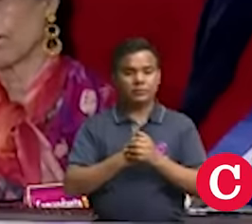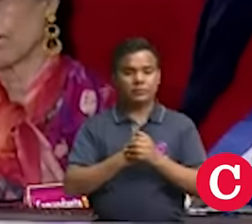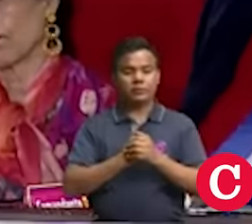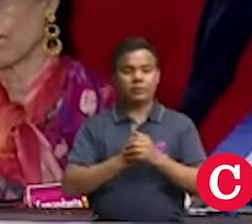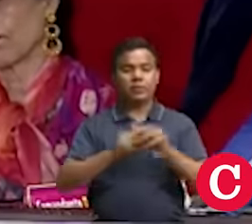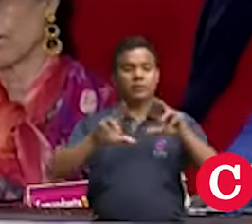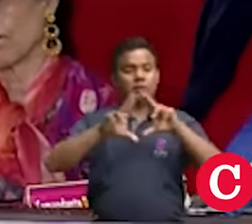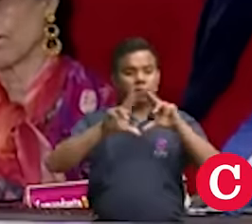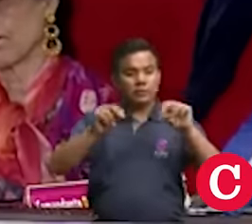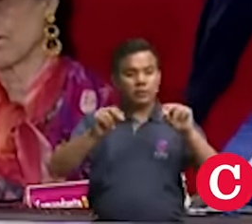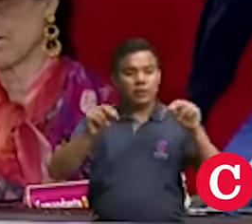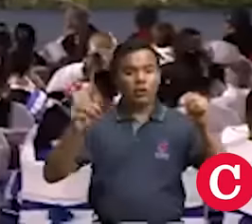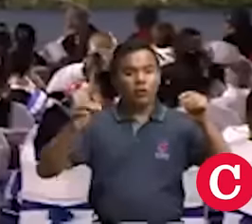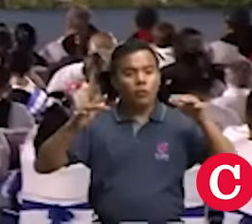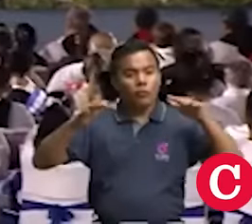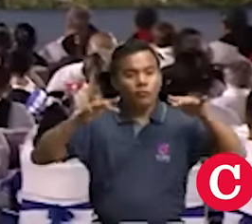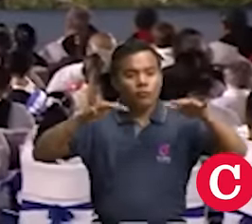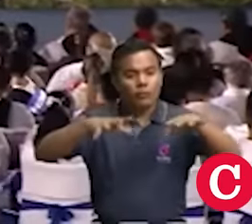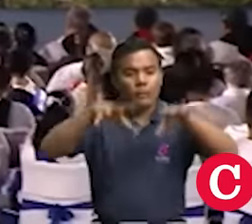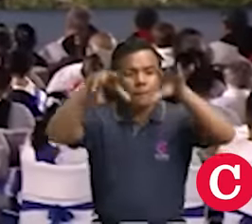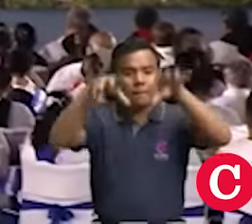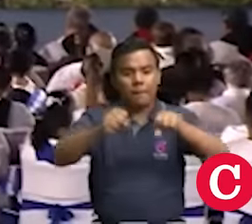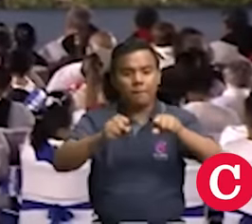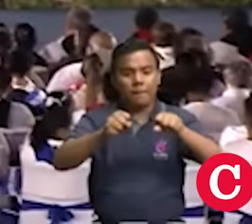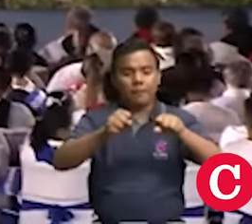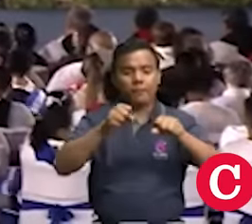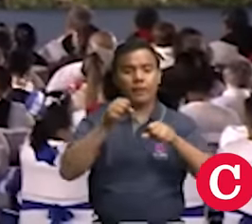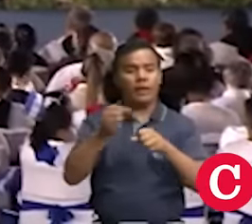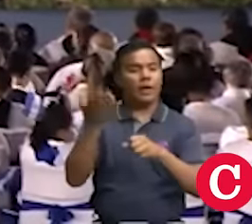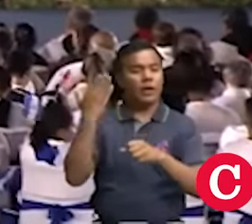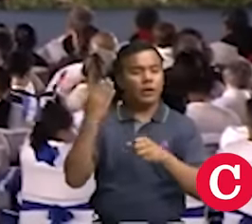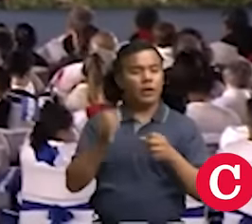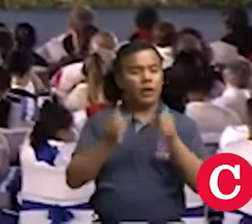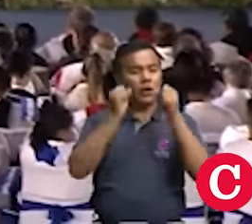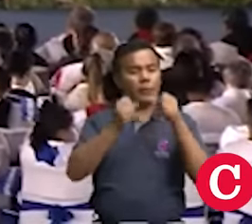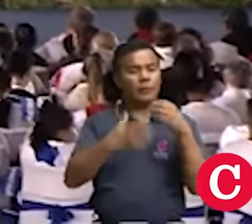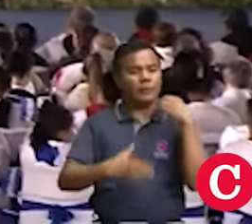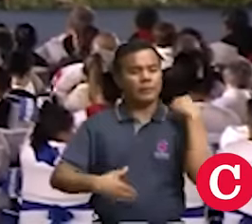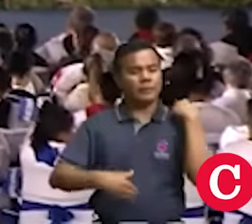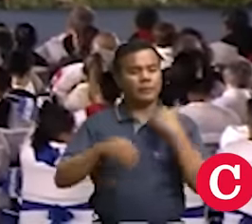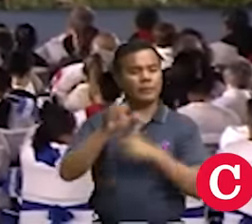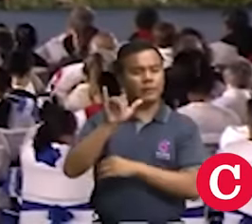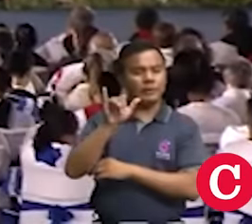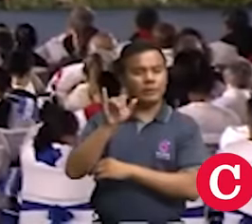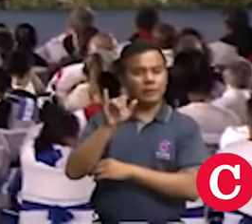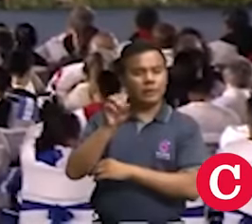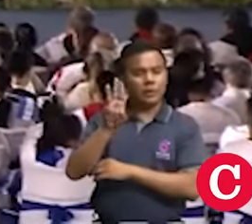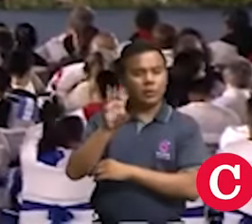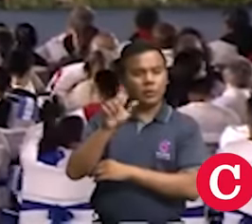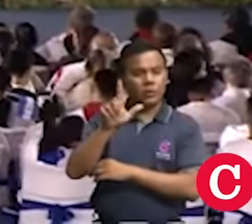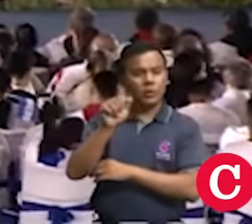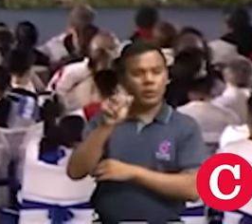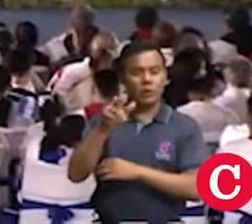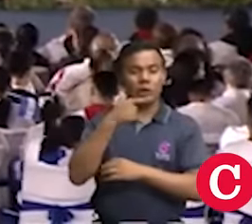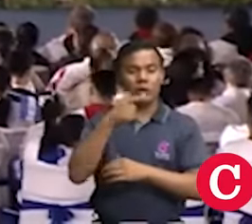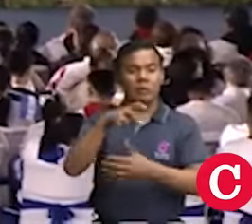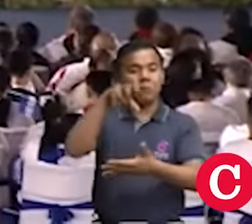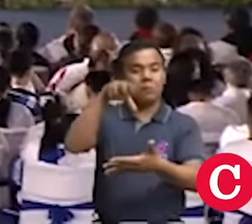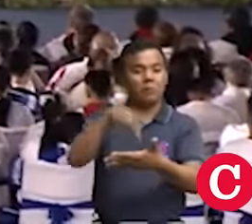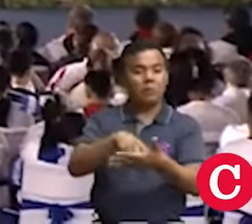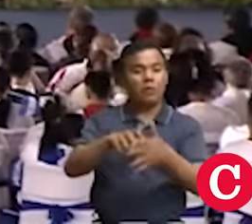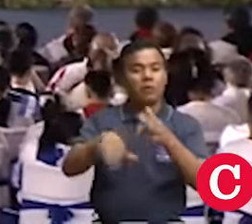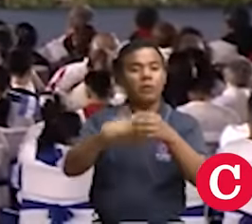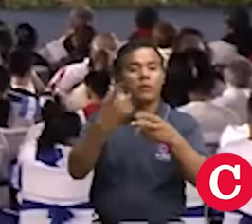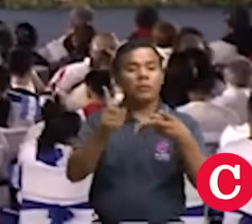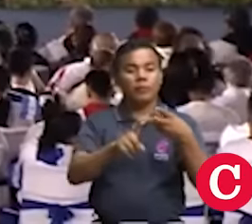migración irregular hacia Estados Unidos. El caudillo sandinista obvió las acusaciones del gobierno estadounidense que señala que su régimen